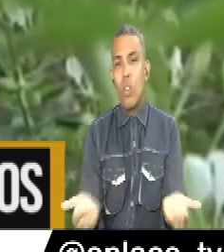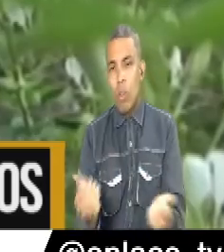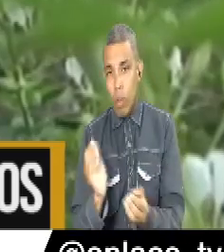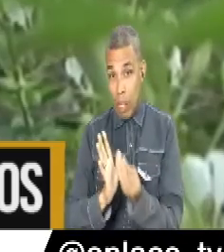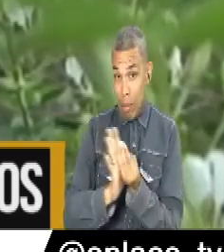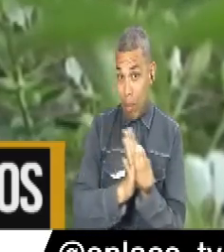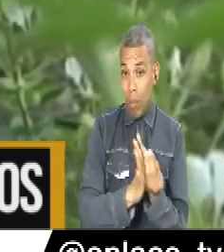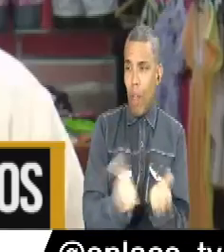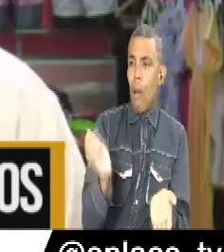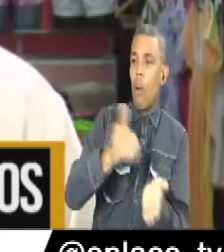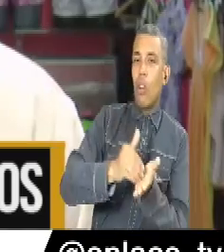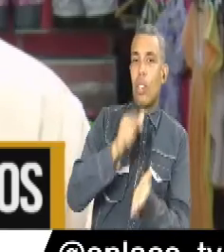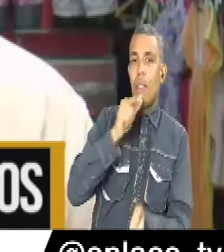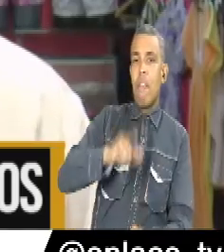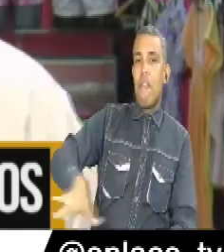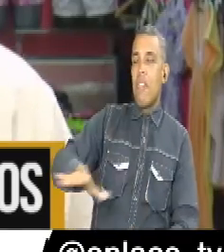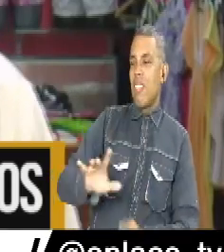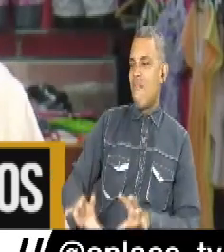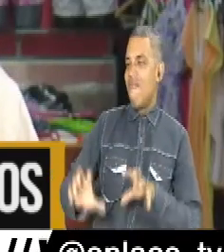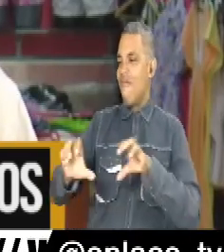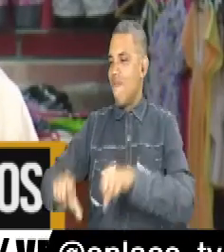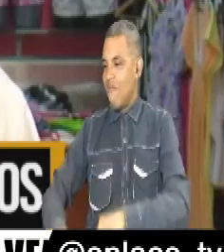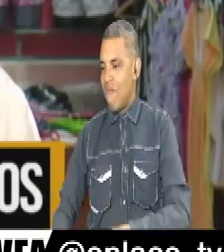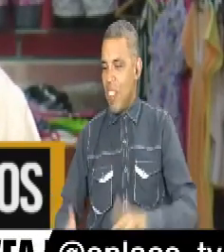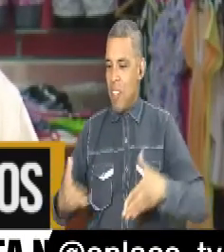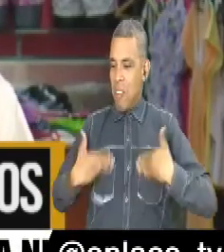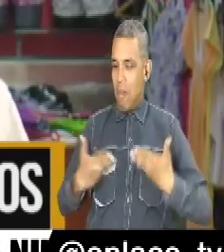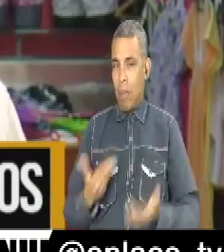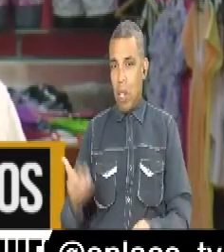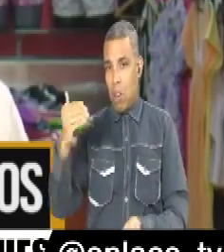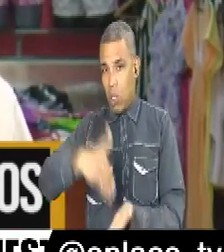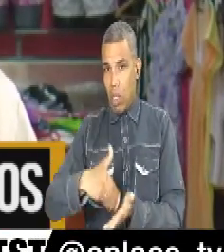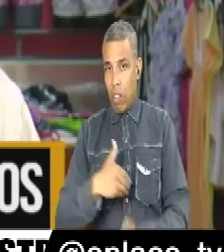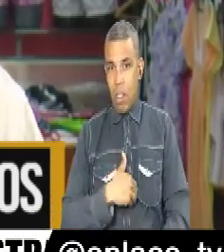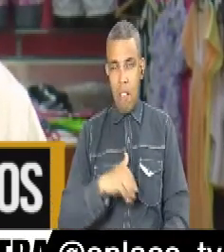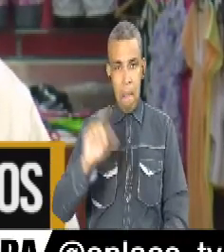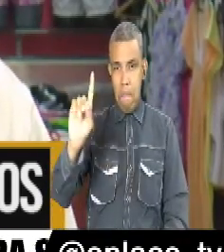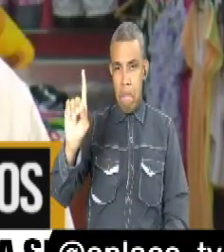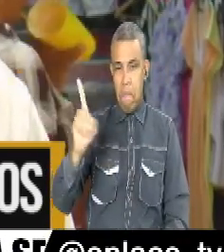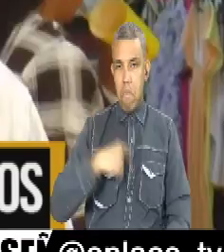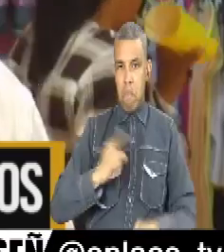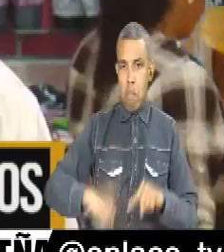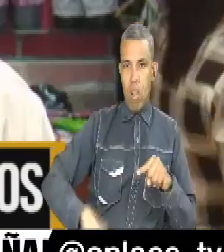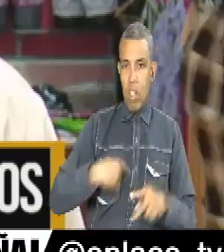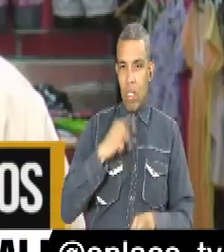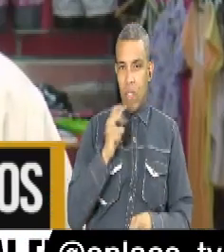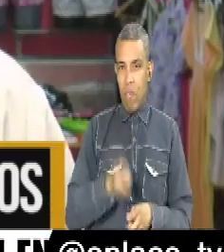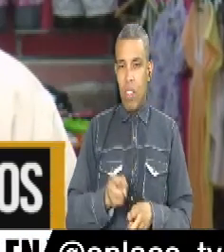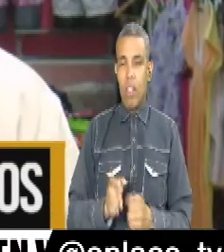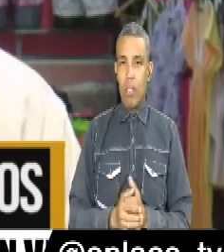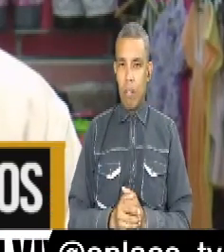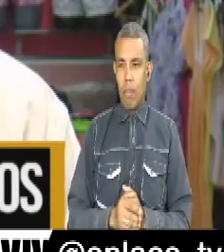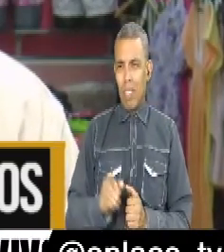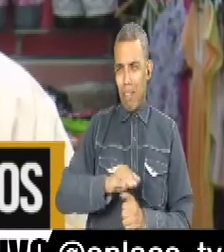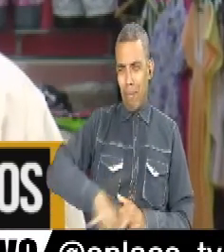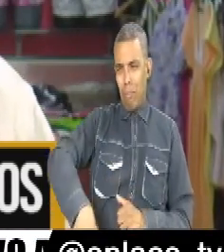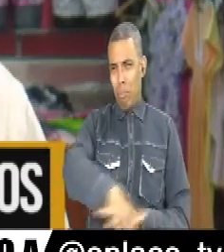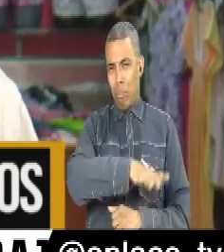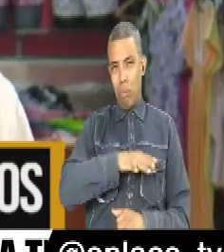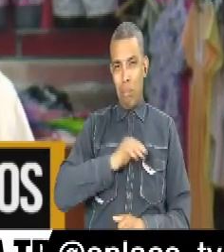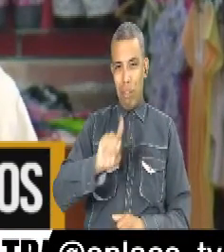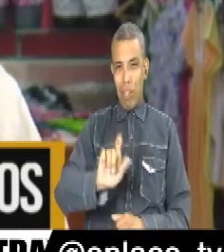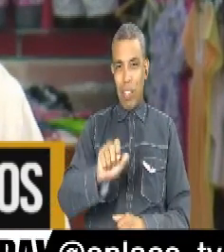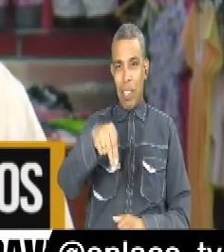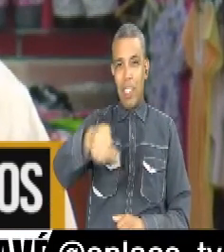para volver a sus casas. Es que no hay condiciones para un retorno digno de los desplazados de San Pablo, ni a nivel urbano ni a